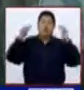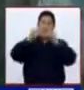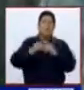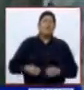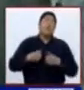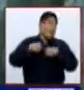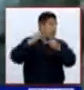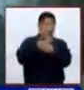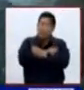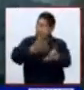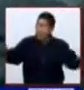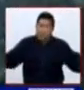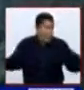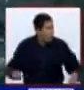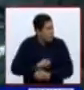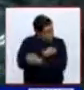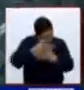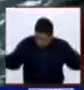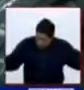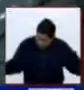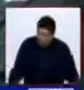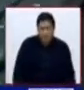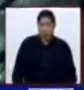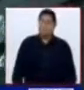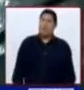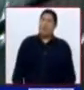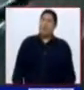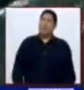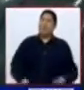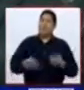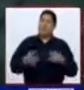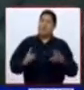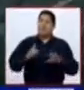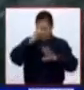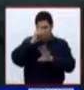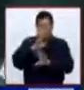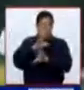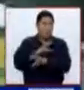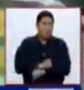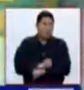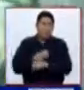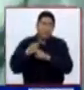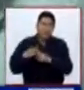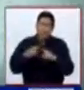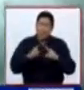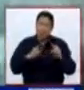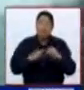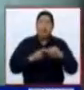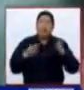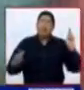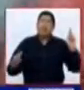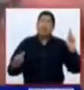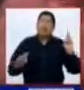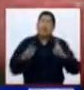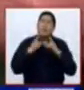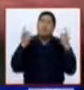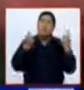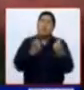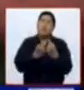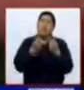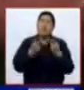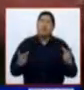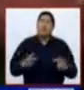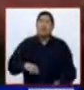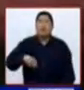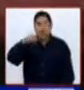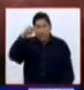continúan repartiendo y se continúa entregando. Bueno, ya es hecho habitual de que la gente de diferentes regiones, en particular del departamento de Potosí del